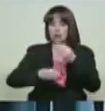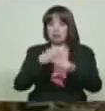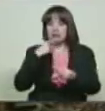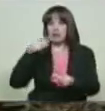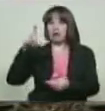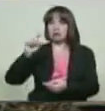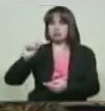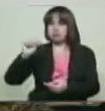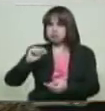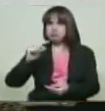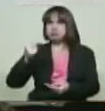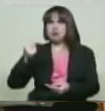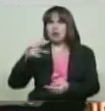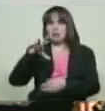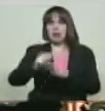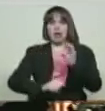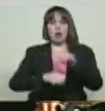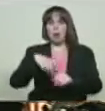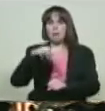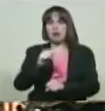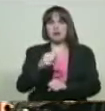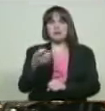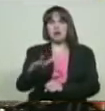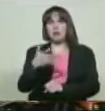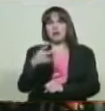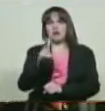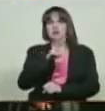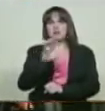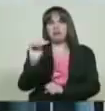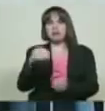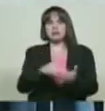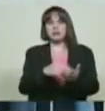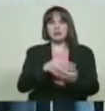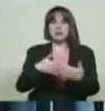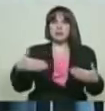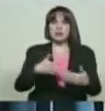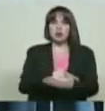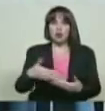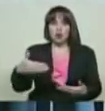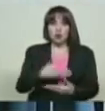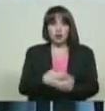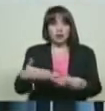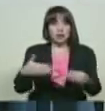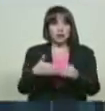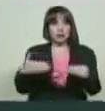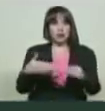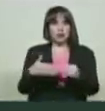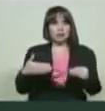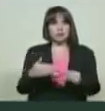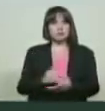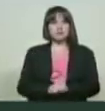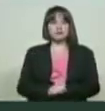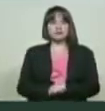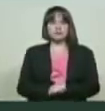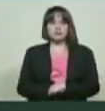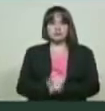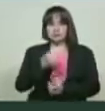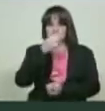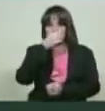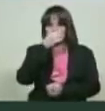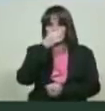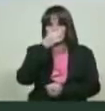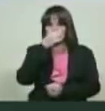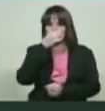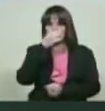de compra por más de 20.000 millones de dólares a nivel internacional. Fue enfático al afirmar